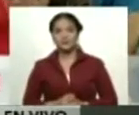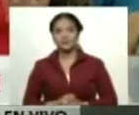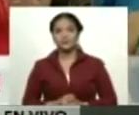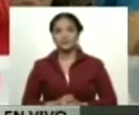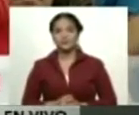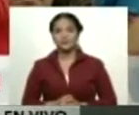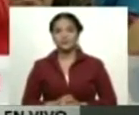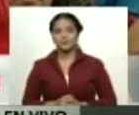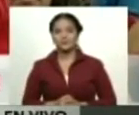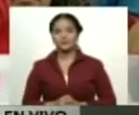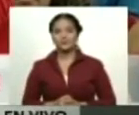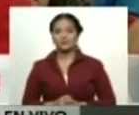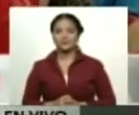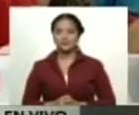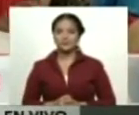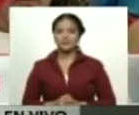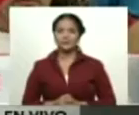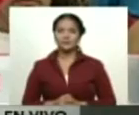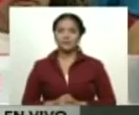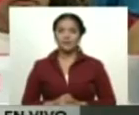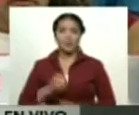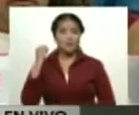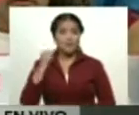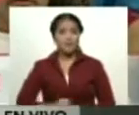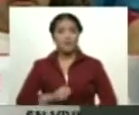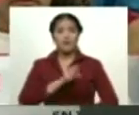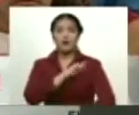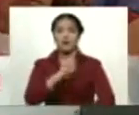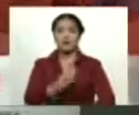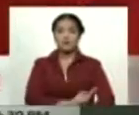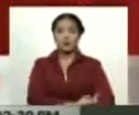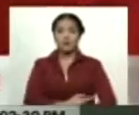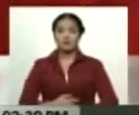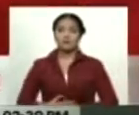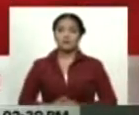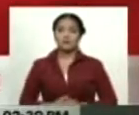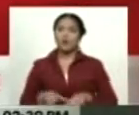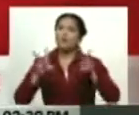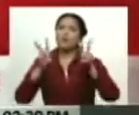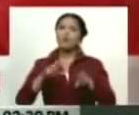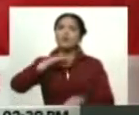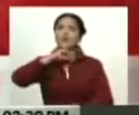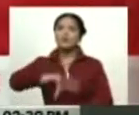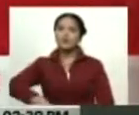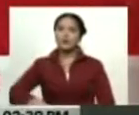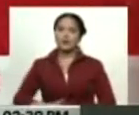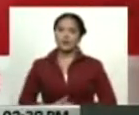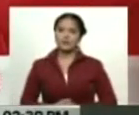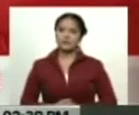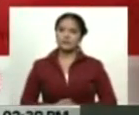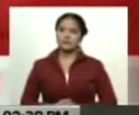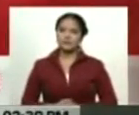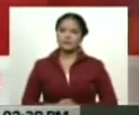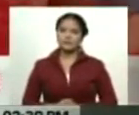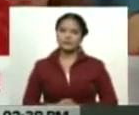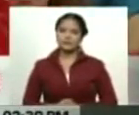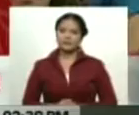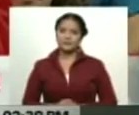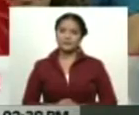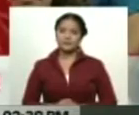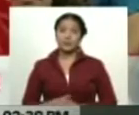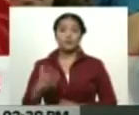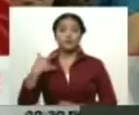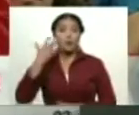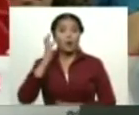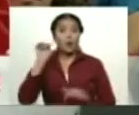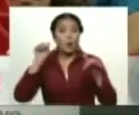que han sido intensos de una nueva historia. Nadie, creo que